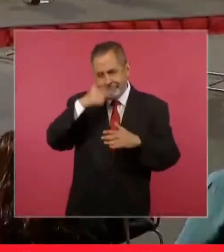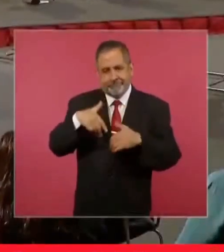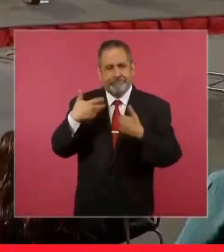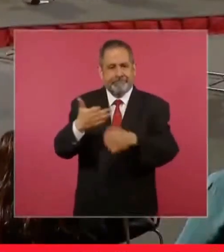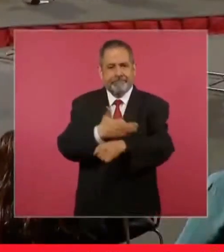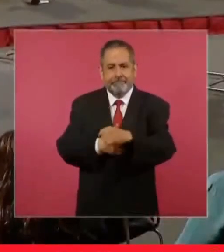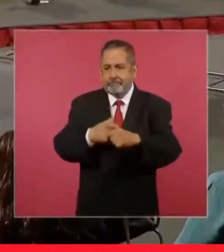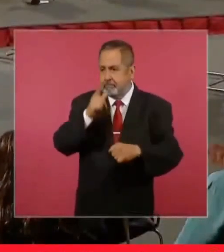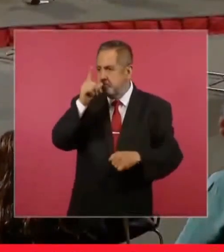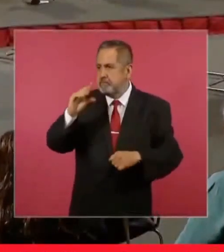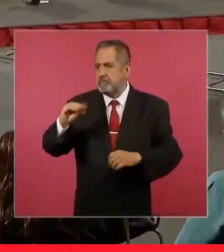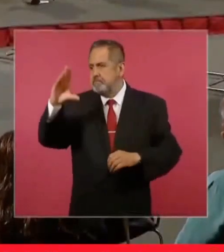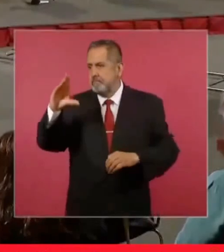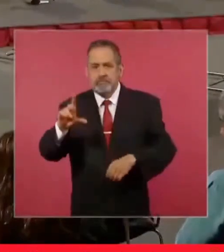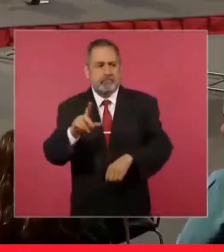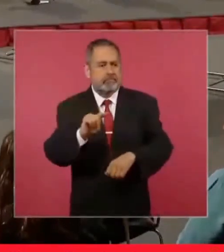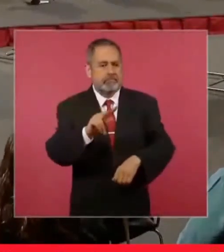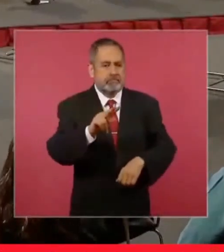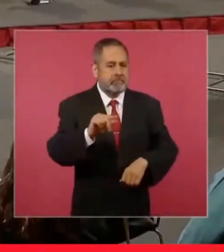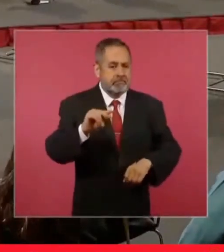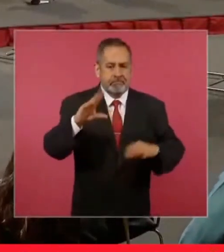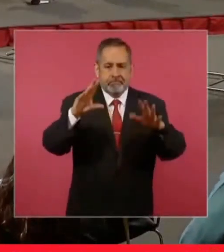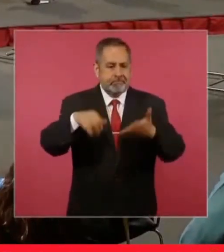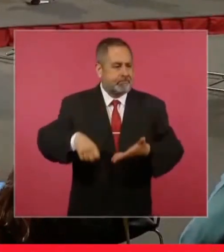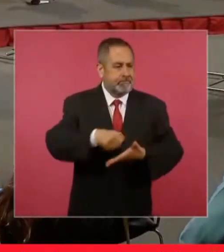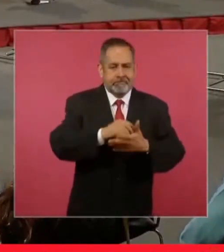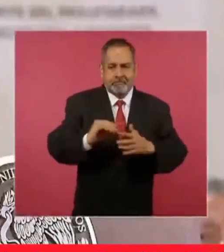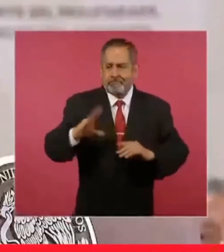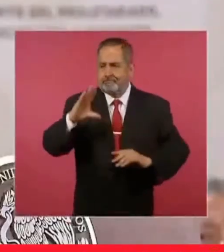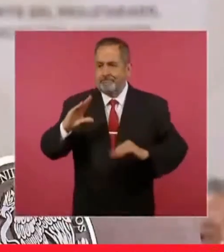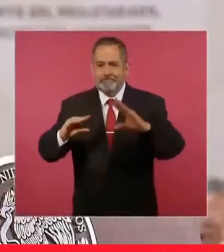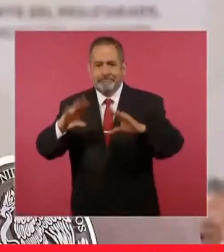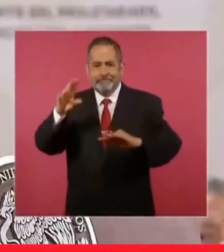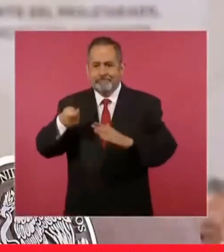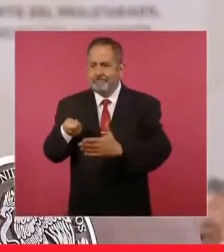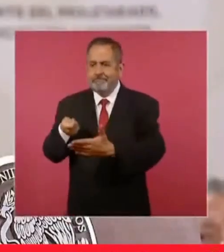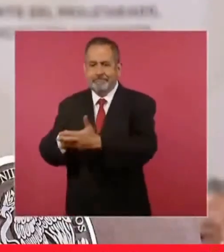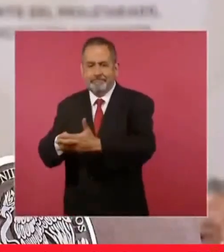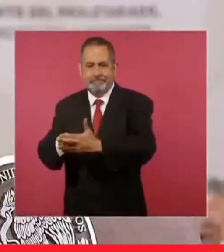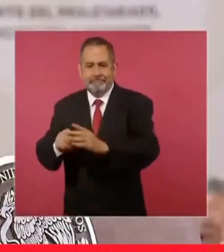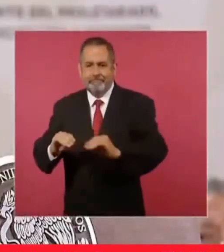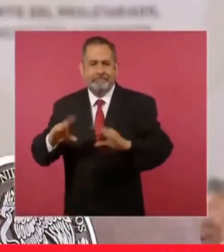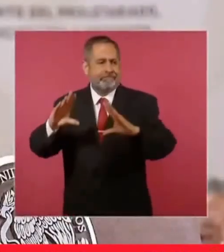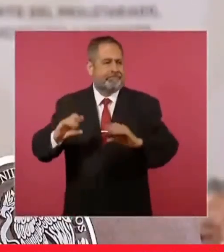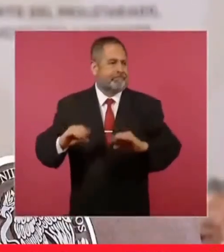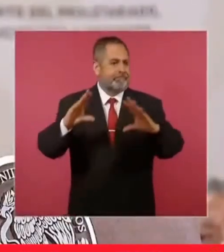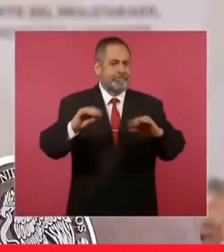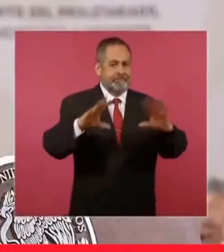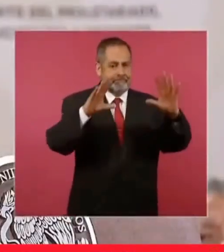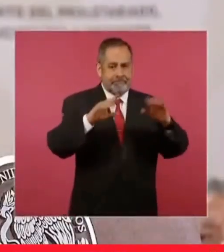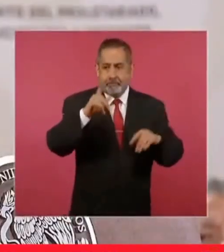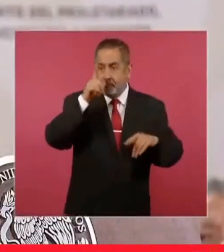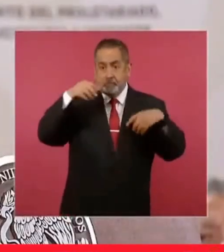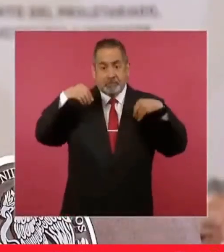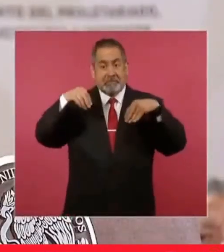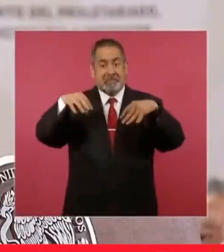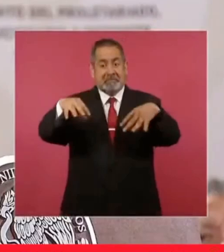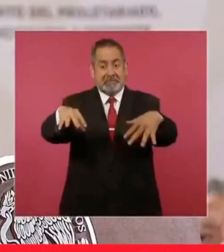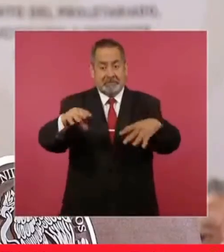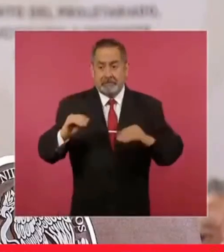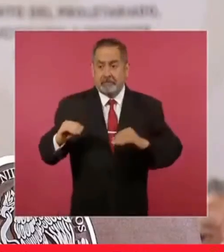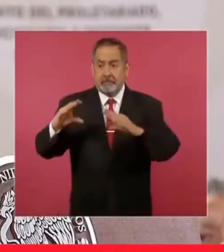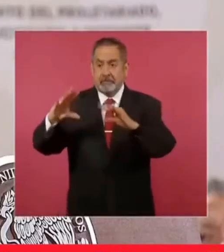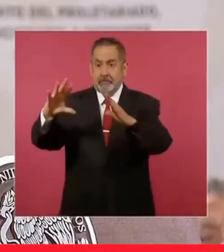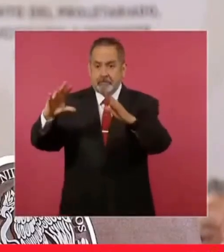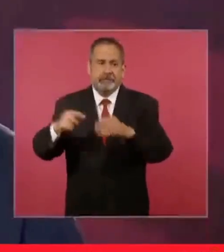luz, prendemos la televisión, prendemos la plancha, se prende todo el alumbrado público del país, entonces se empieza